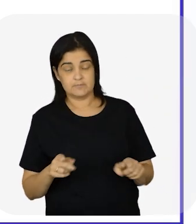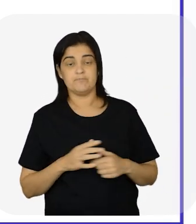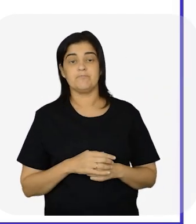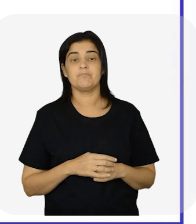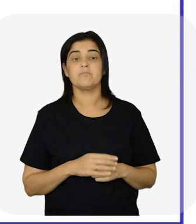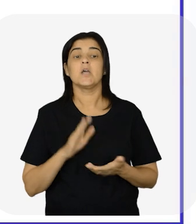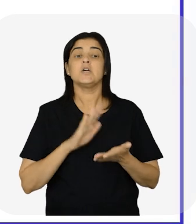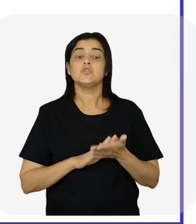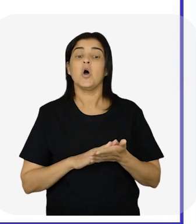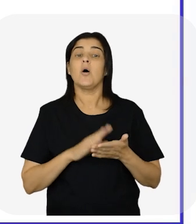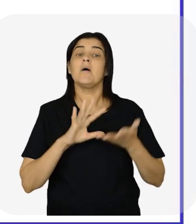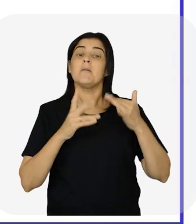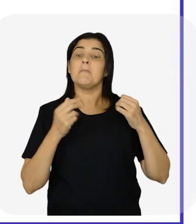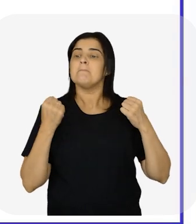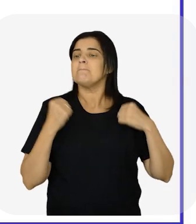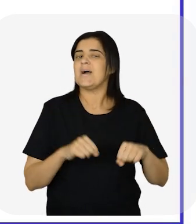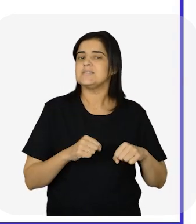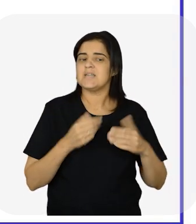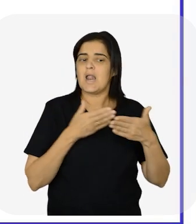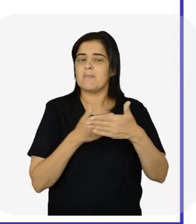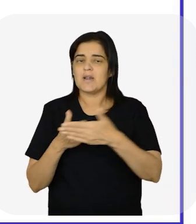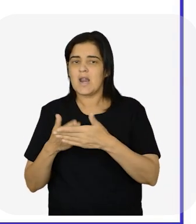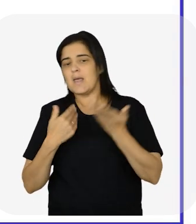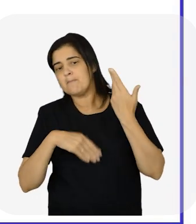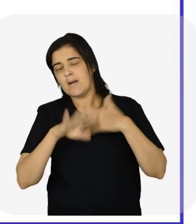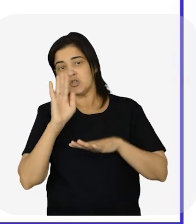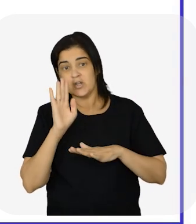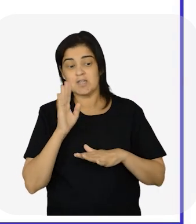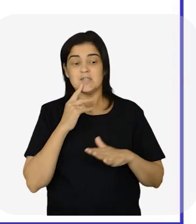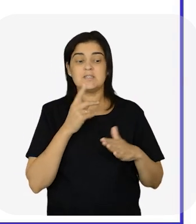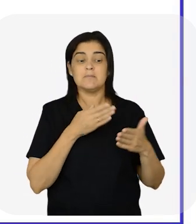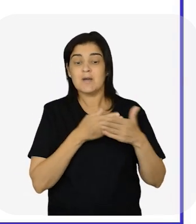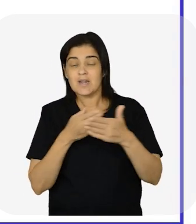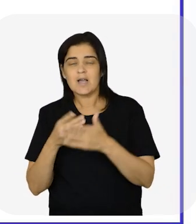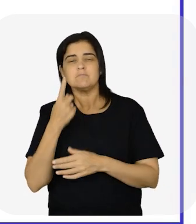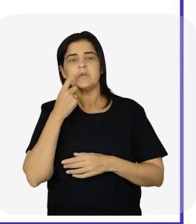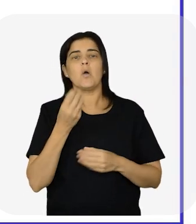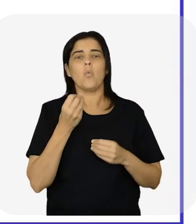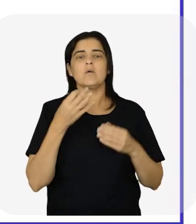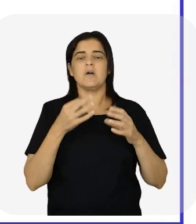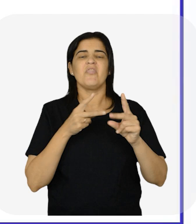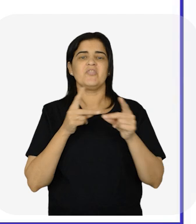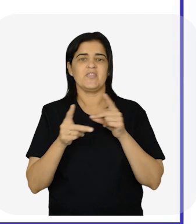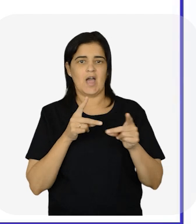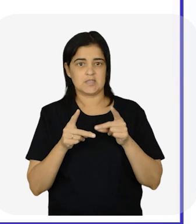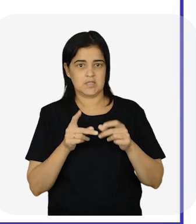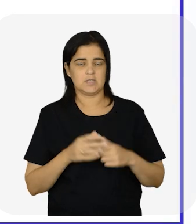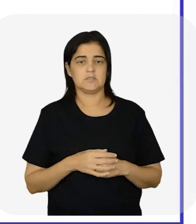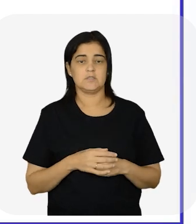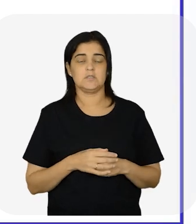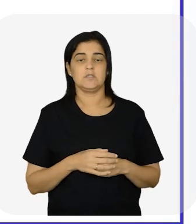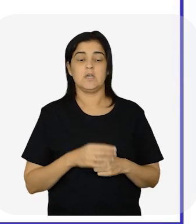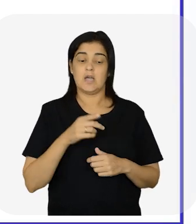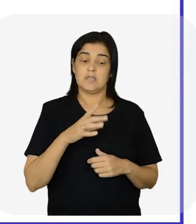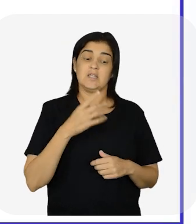A nivel de las barreras prácticas, la mayoría de las barreras que identifican son las didácticas. Y